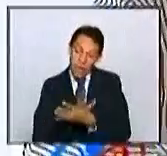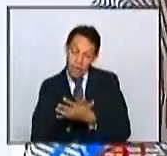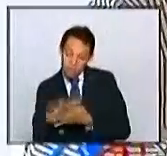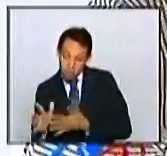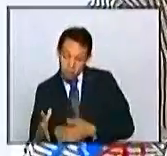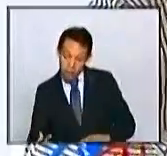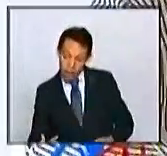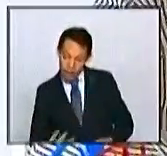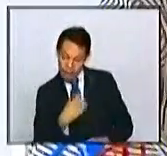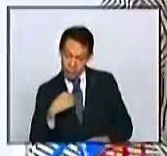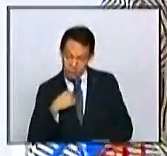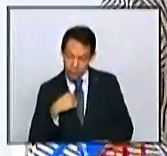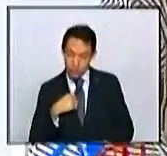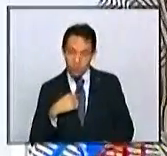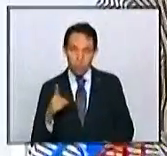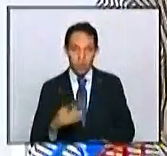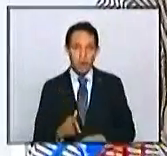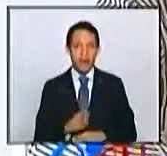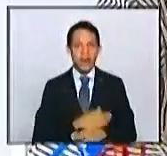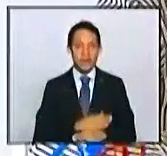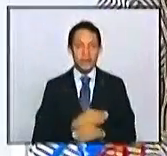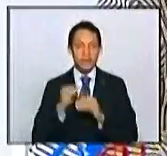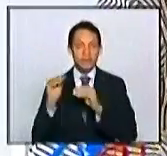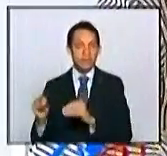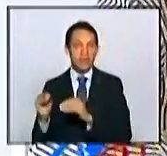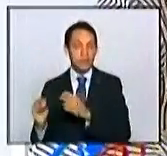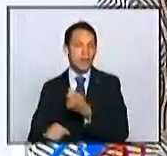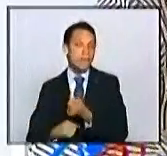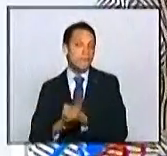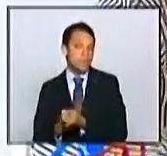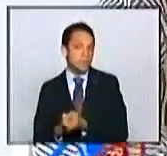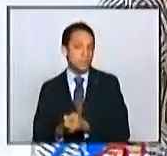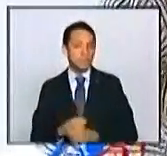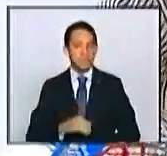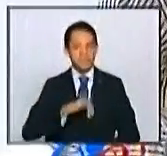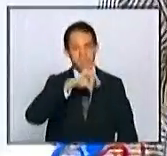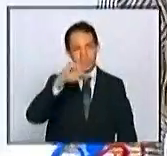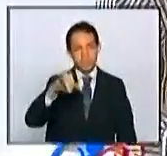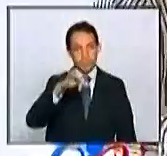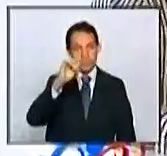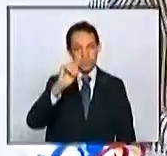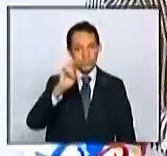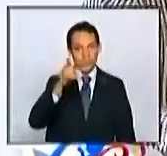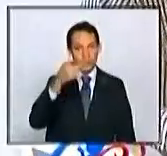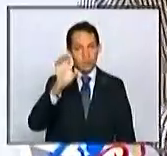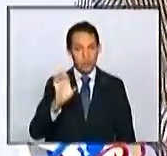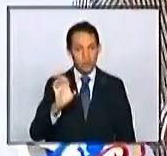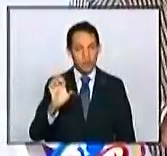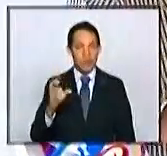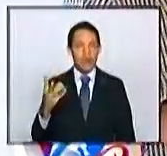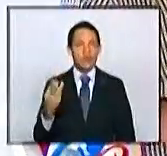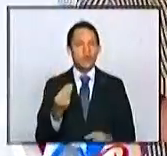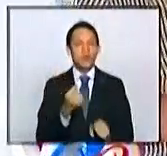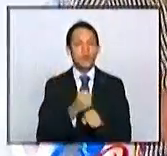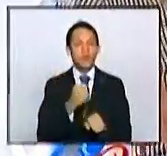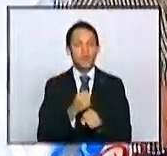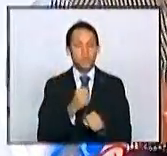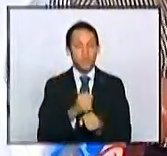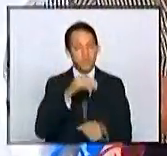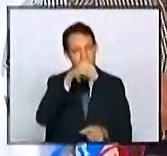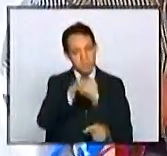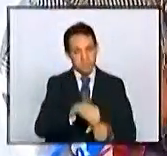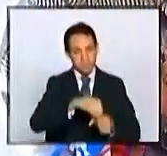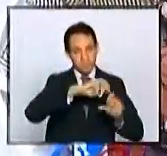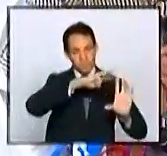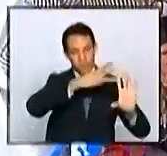decirle cuál es la enfermedad que tiene en su momento. Jorge Calderón Duque hace parte del grupo de psicoterapeutas que nos acompañan en